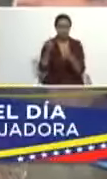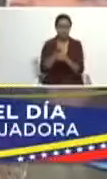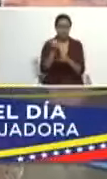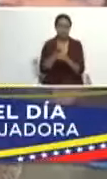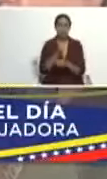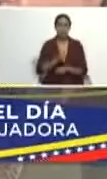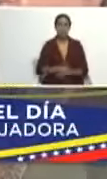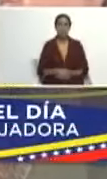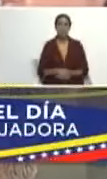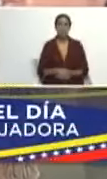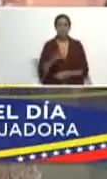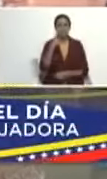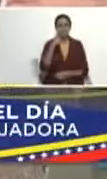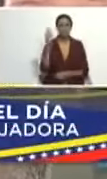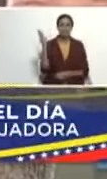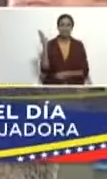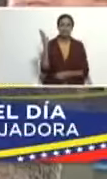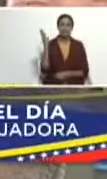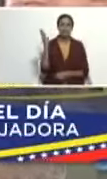Famoso canciller, ¿vale?